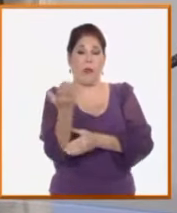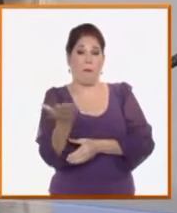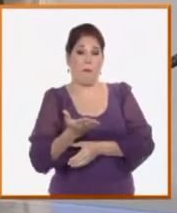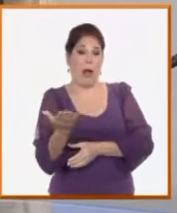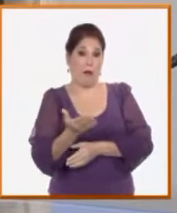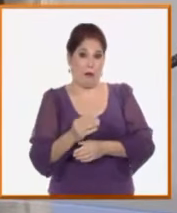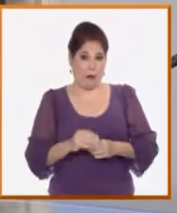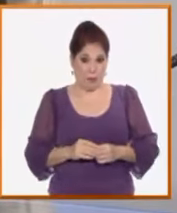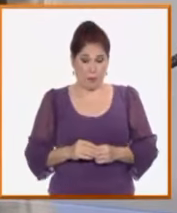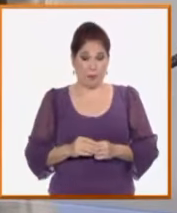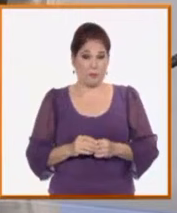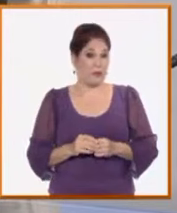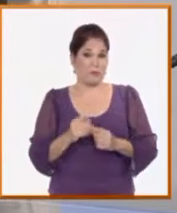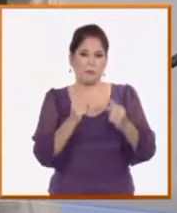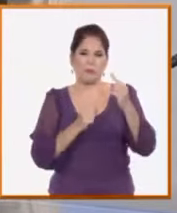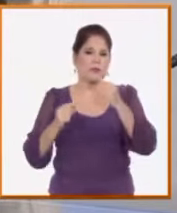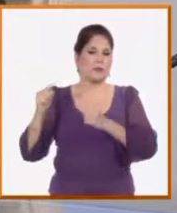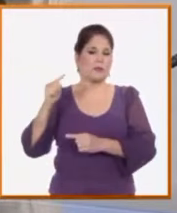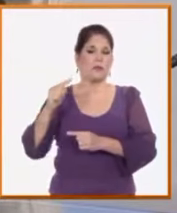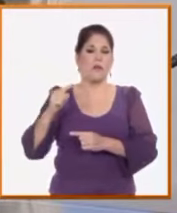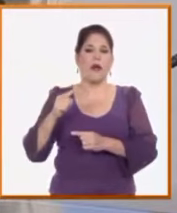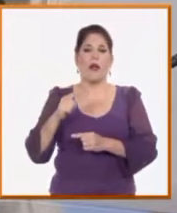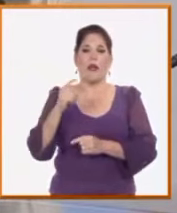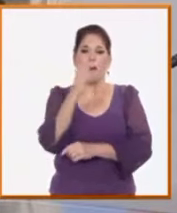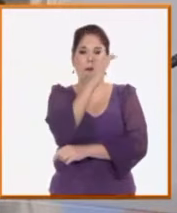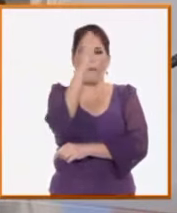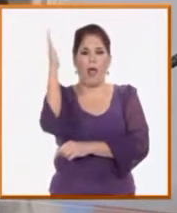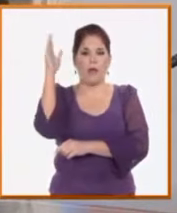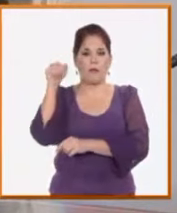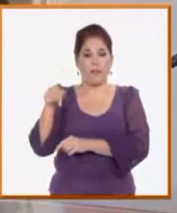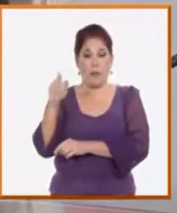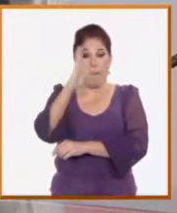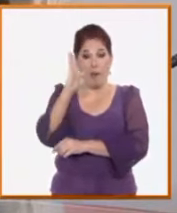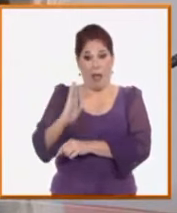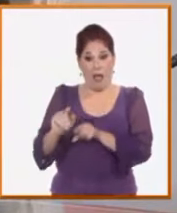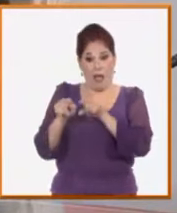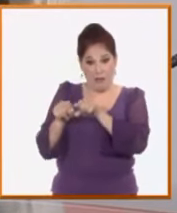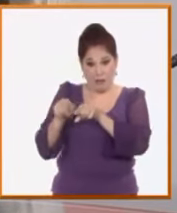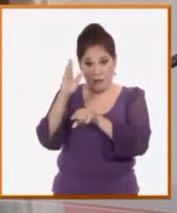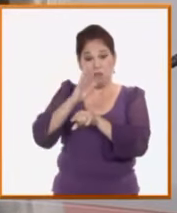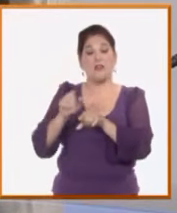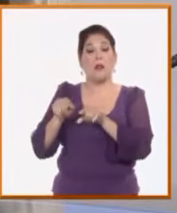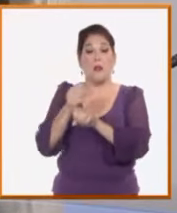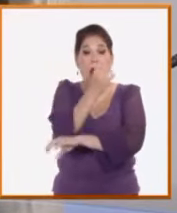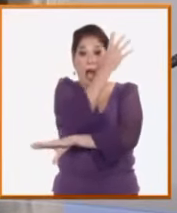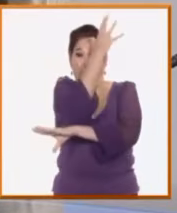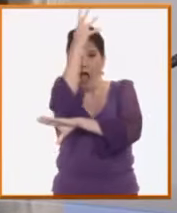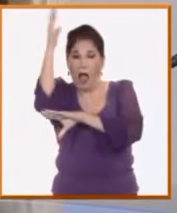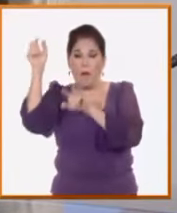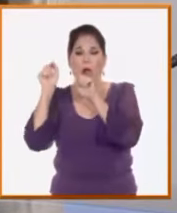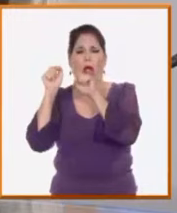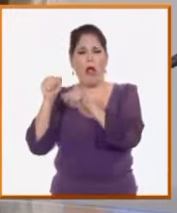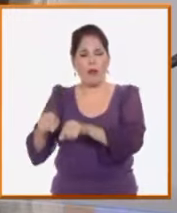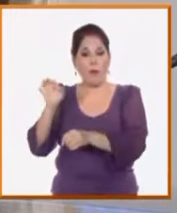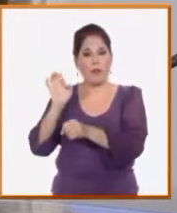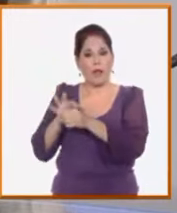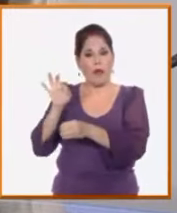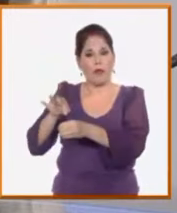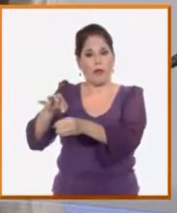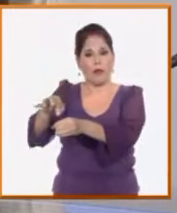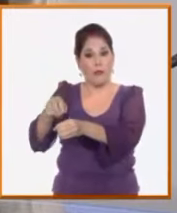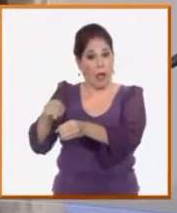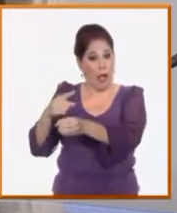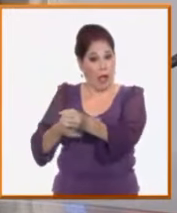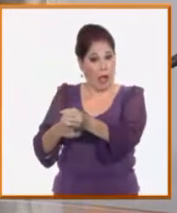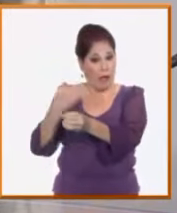cocaína fundamentalmente a zonas de La Amazona que no son zonas tradicionales vinculadas al al cultivo de de la